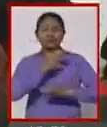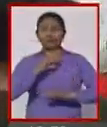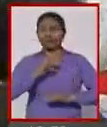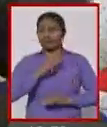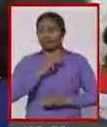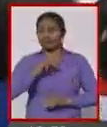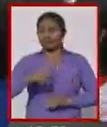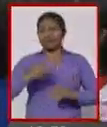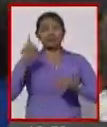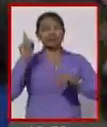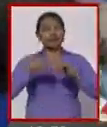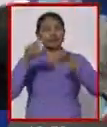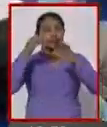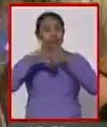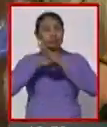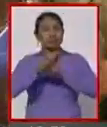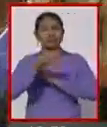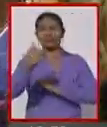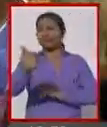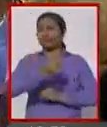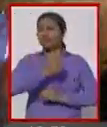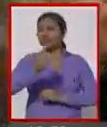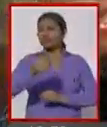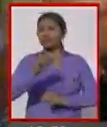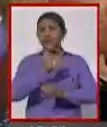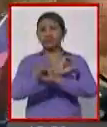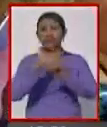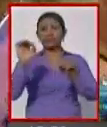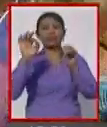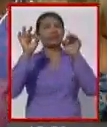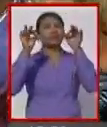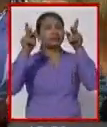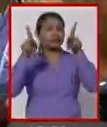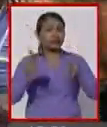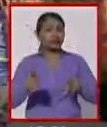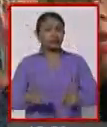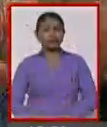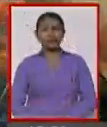consejo, donde no permitían el ingreso ni salida de ningún funcionario.